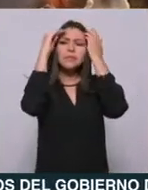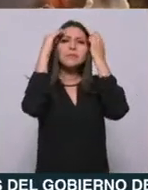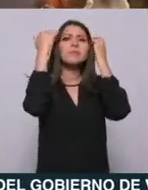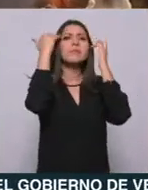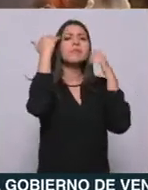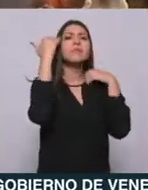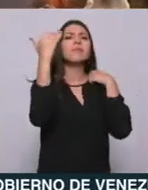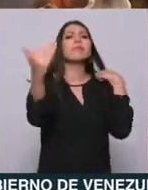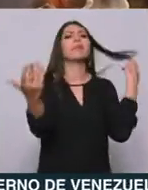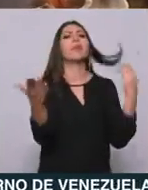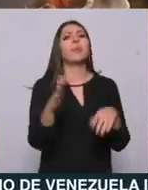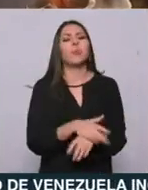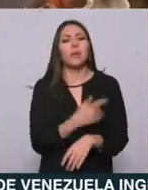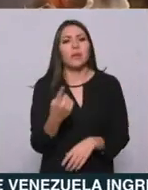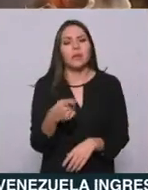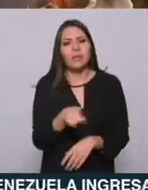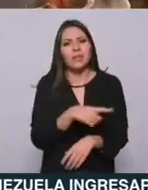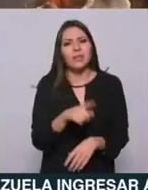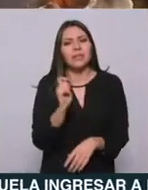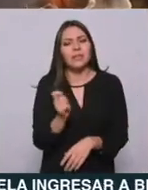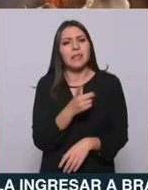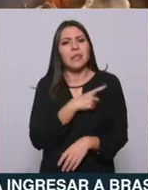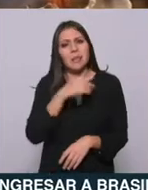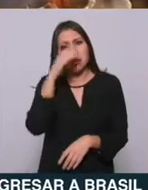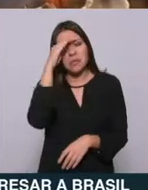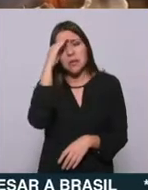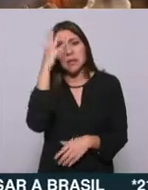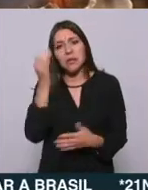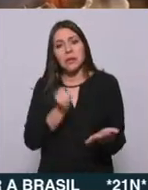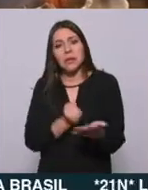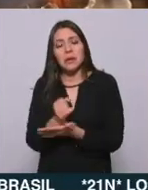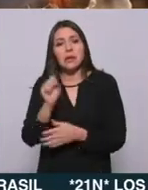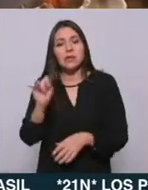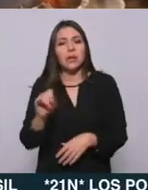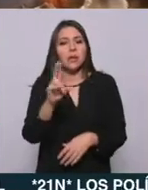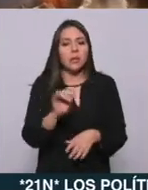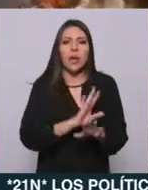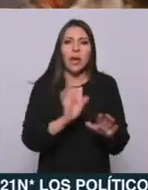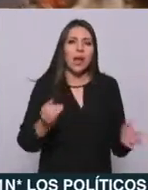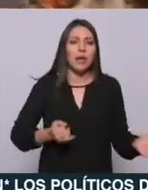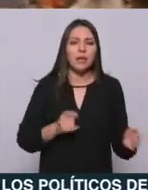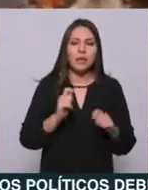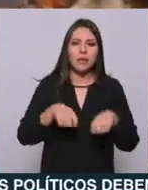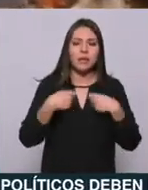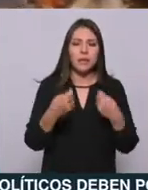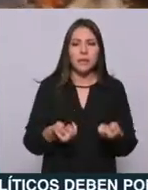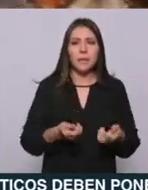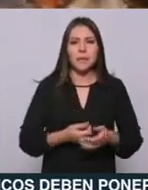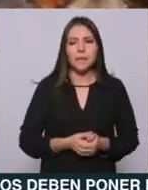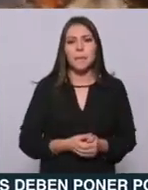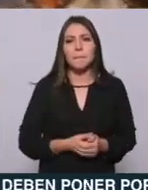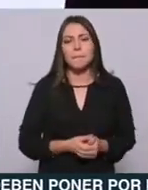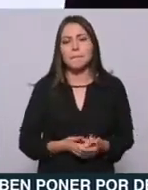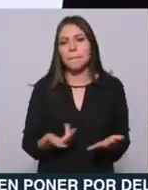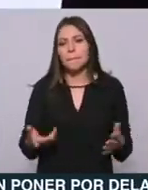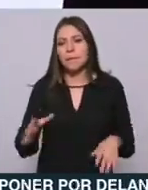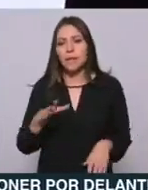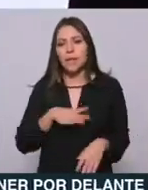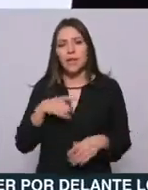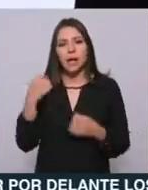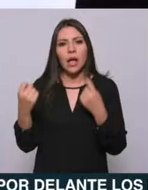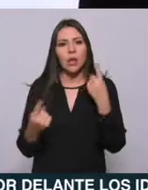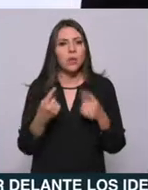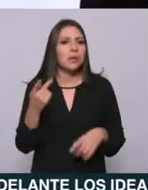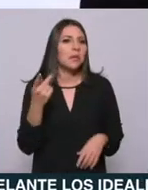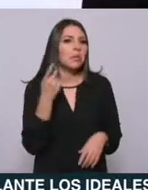tardan tanto? ¿Qué hay que pensar tanto para decidir si se emite o no? Claro, pues también digamos que hay tintes o fines políticos tal vez,